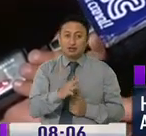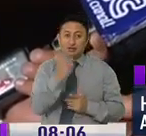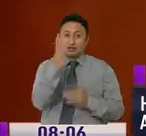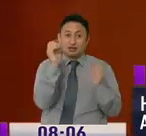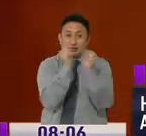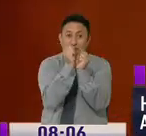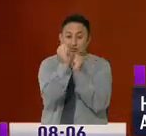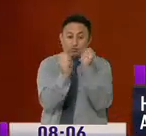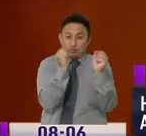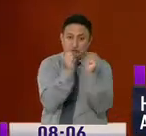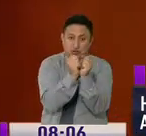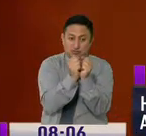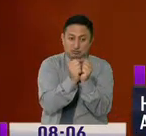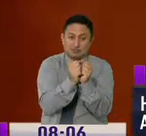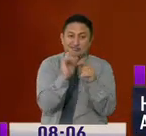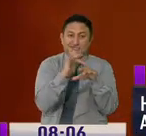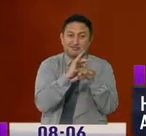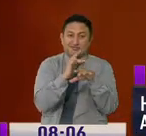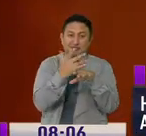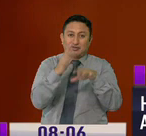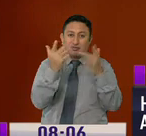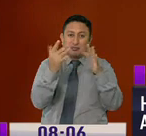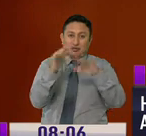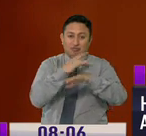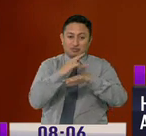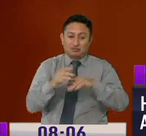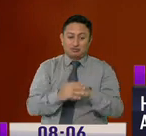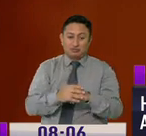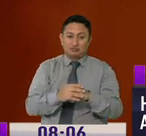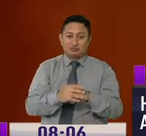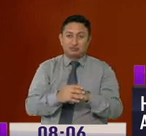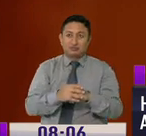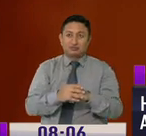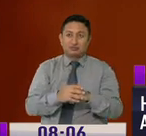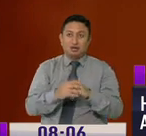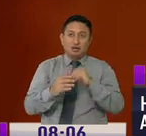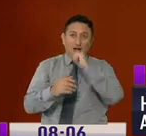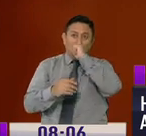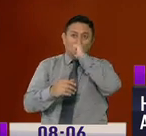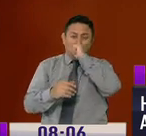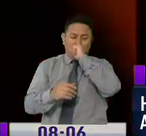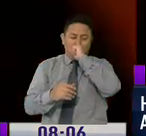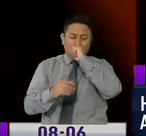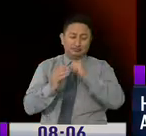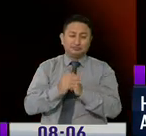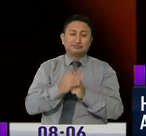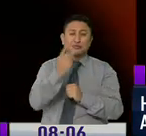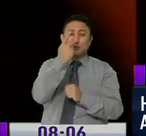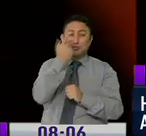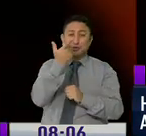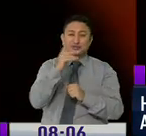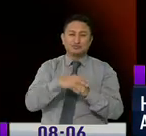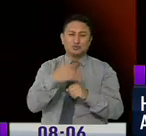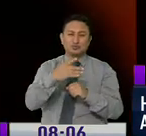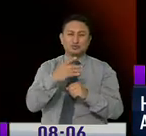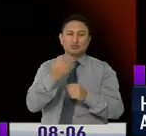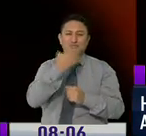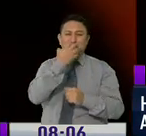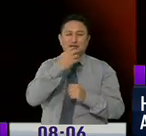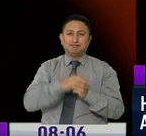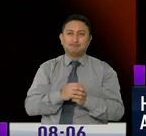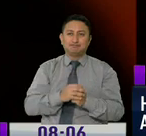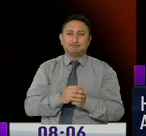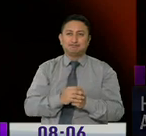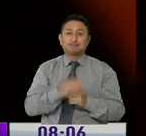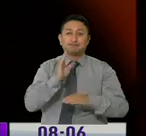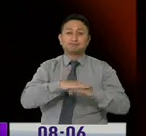maniatado, descalzo, tenía unas quemaduras en los miembros inferiores. El asesinato obedecería a